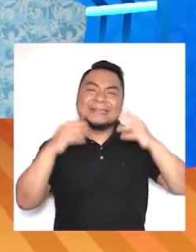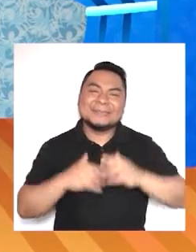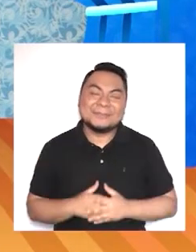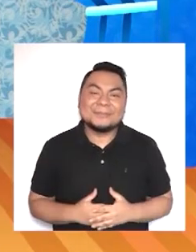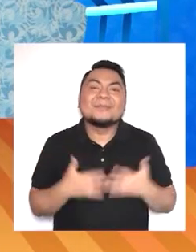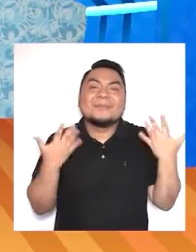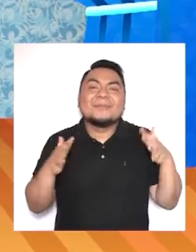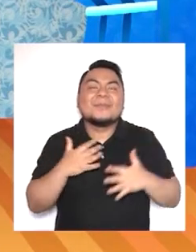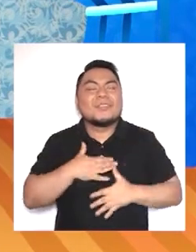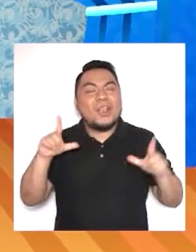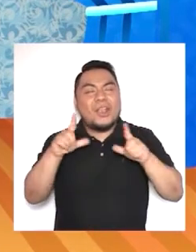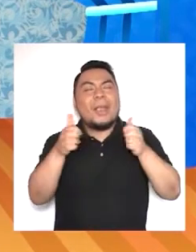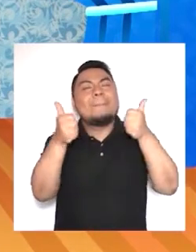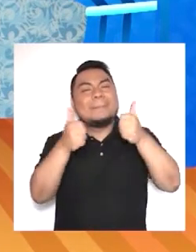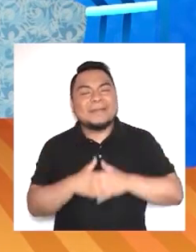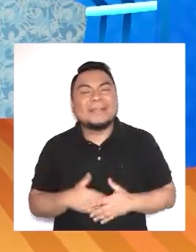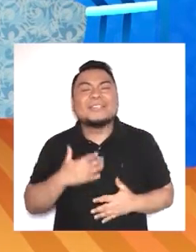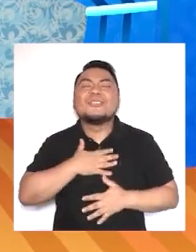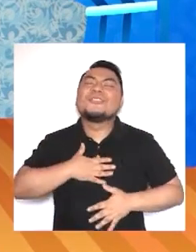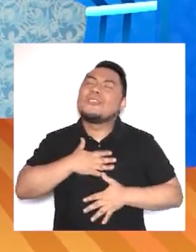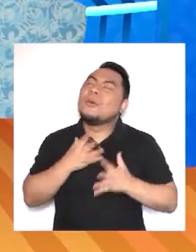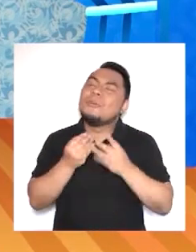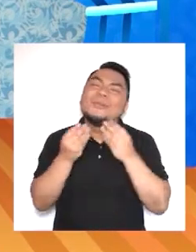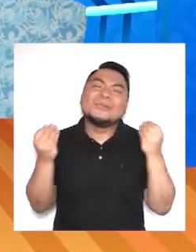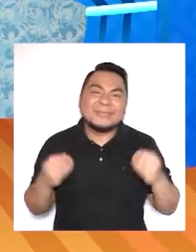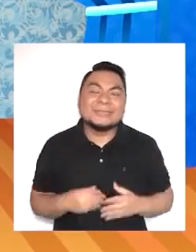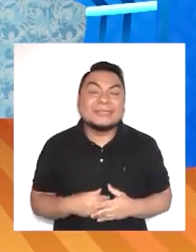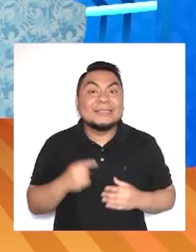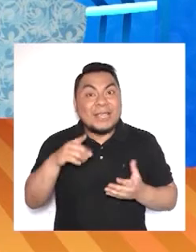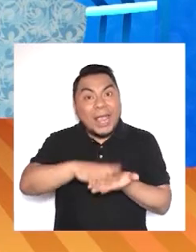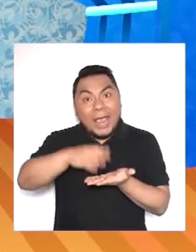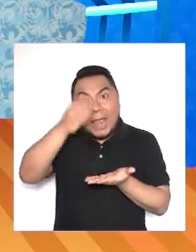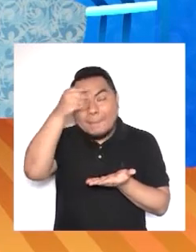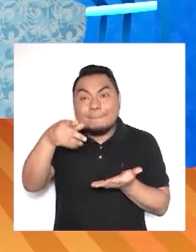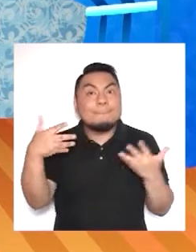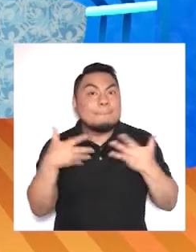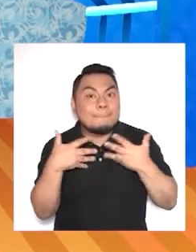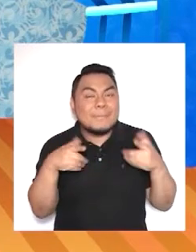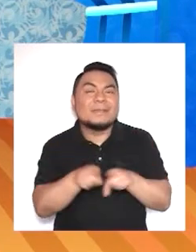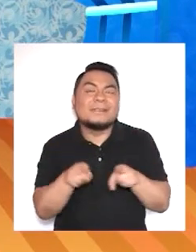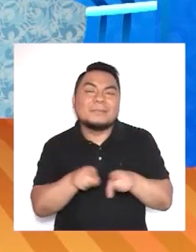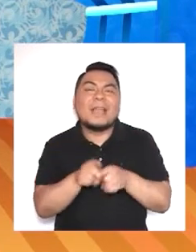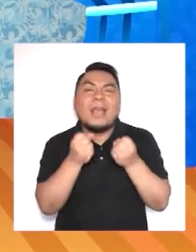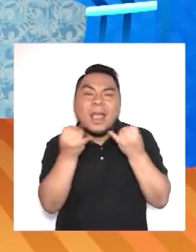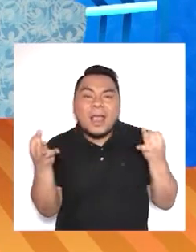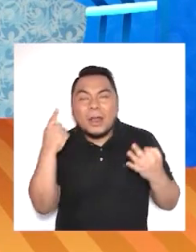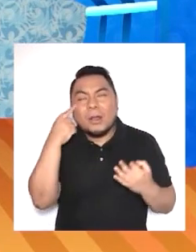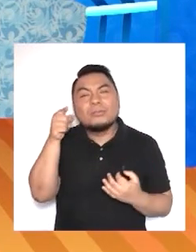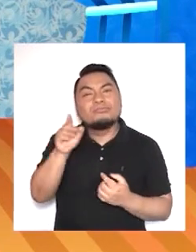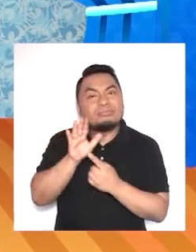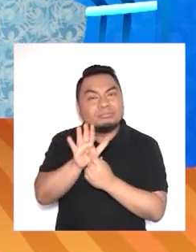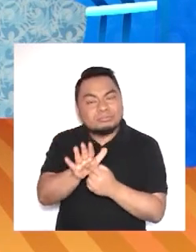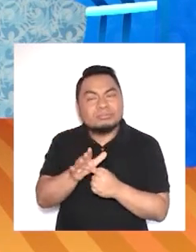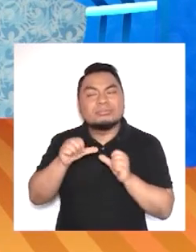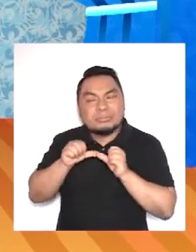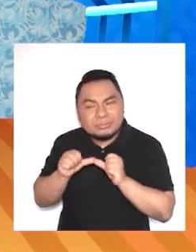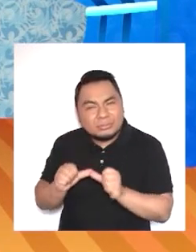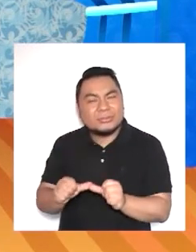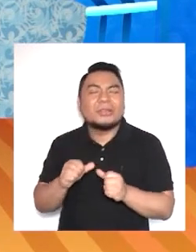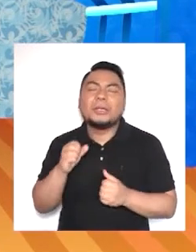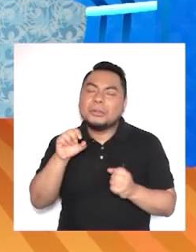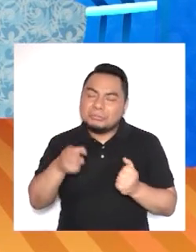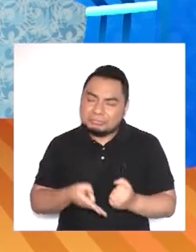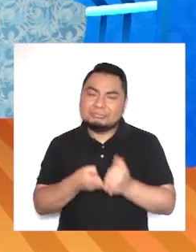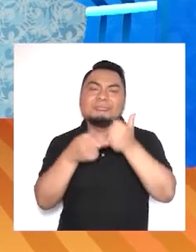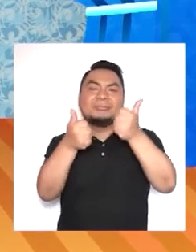¡Sí! Ha sido un gran programa. Lo he disfrutado muchísimo. Aprendimos del miedo y también de algunas señales que nos mantendrán